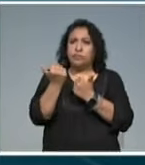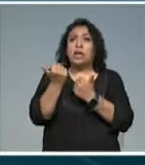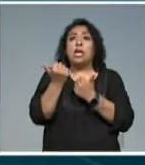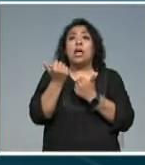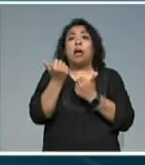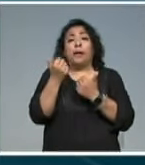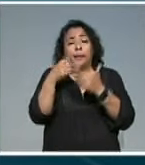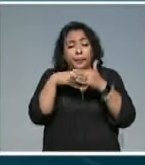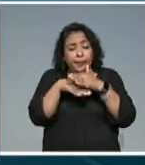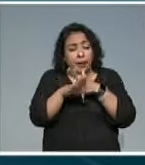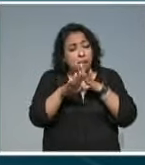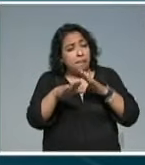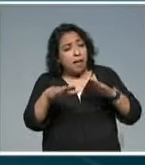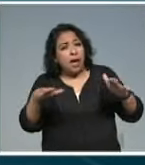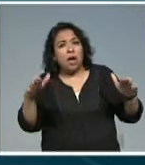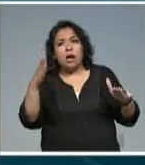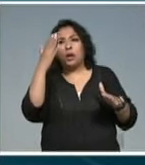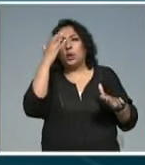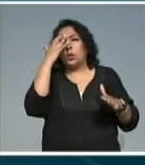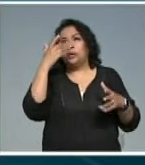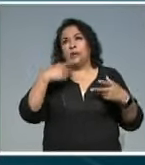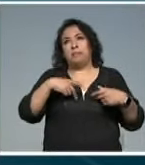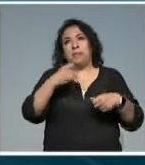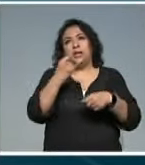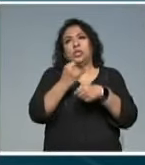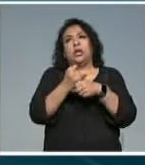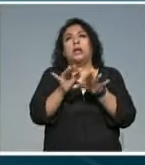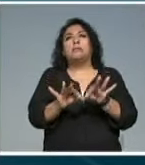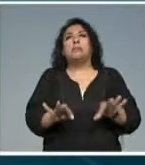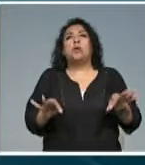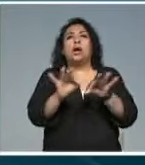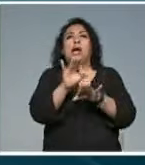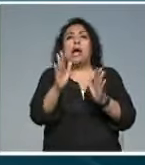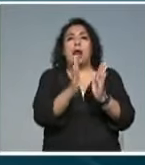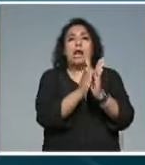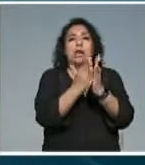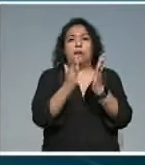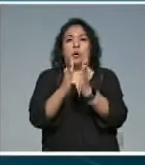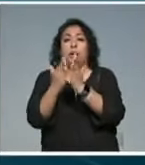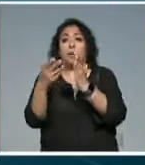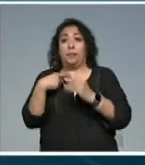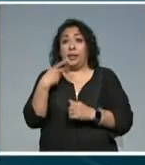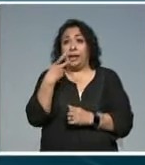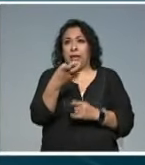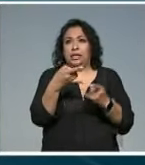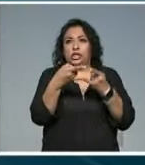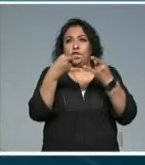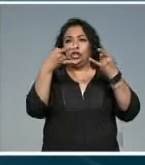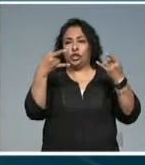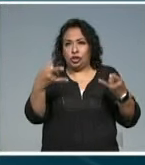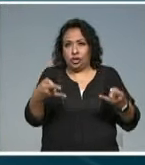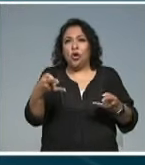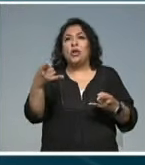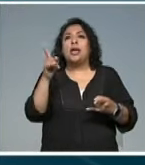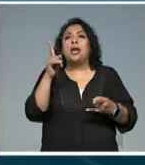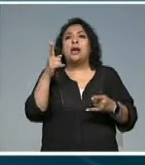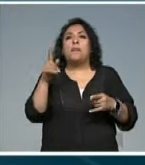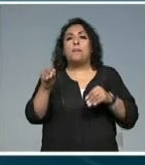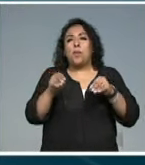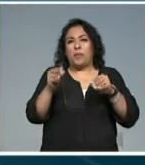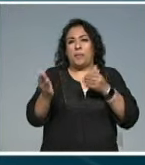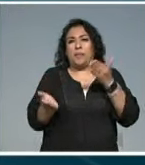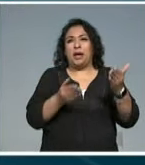la inmensidad del mar y a conocer algunos personajes emblemáticos de los libros. Esta es la historia que narra la coreografía